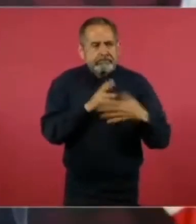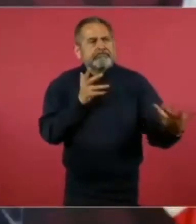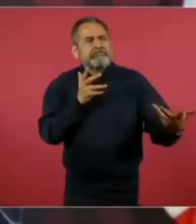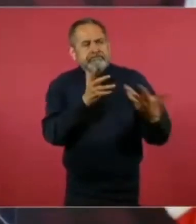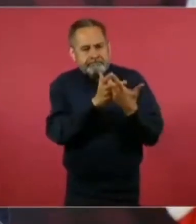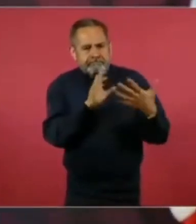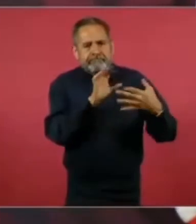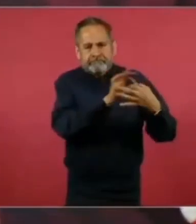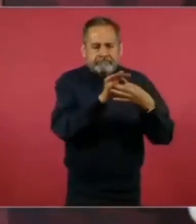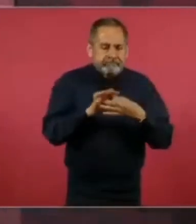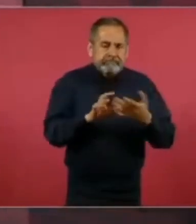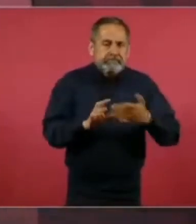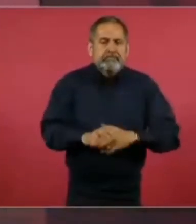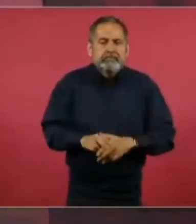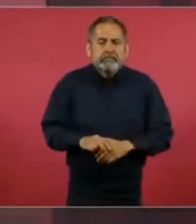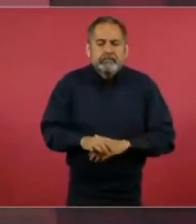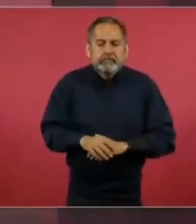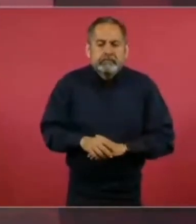Sí,